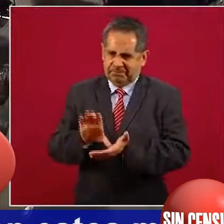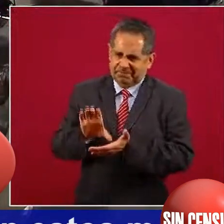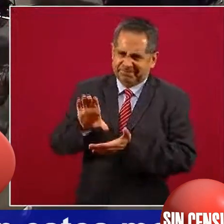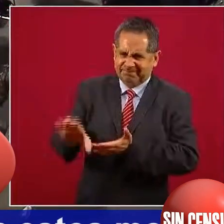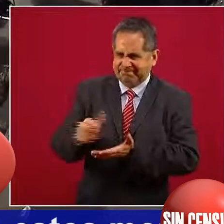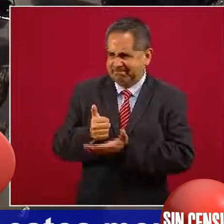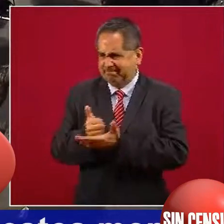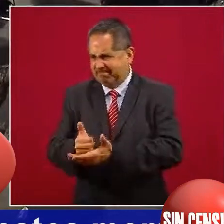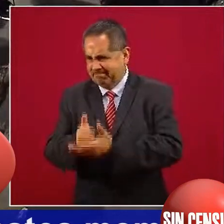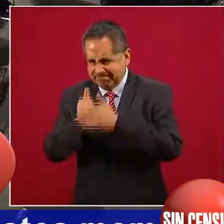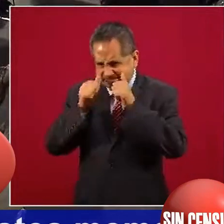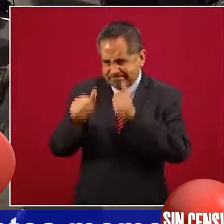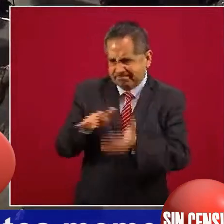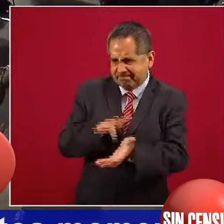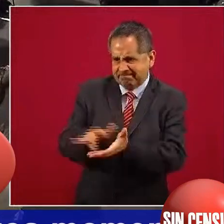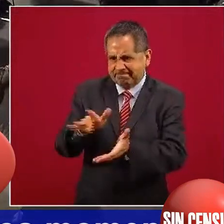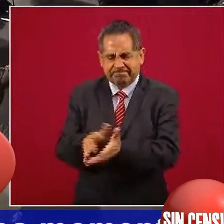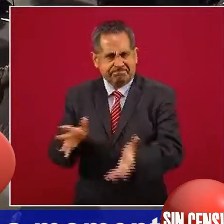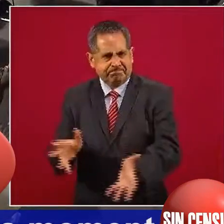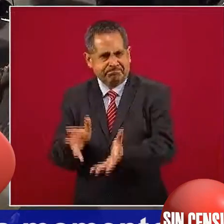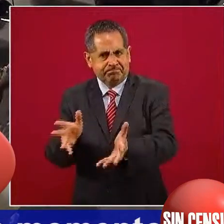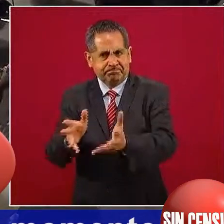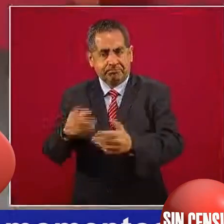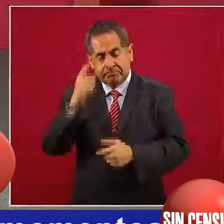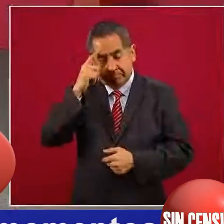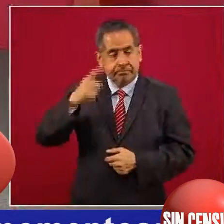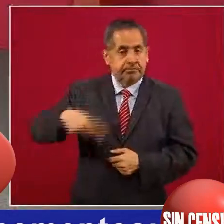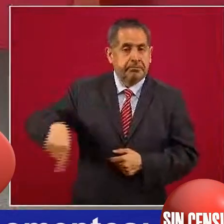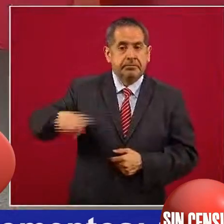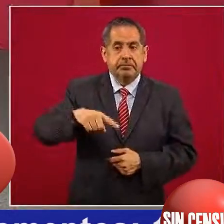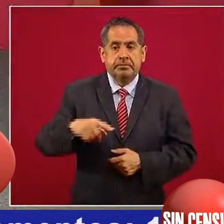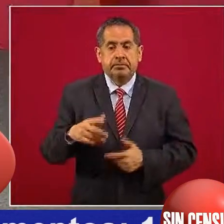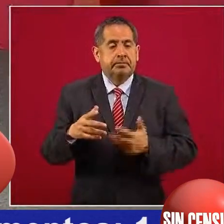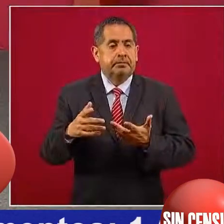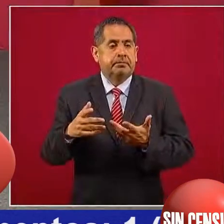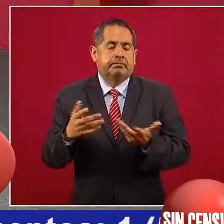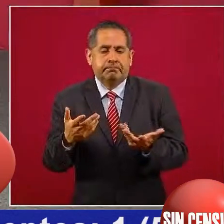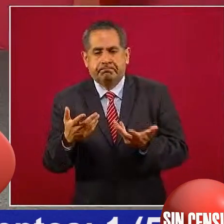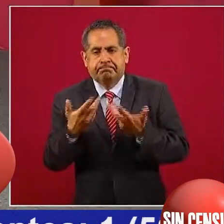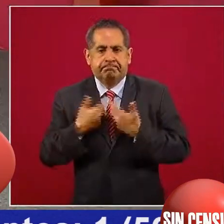para que la gente no padezca,